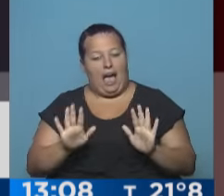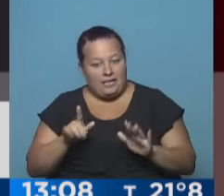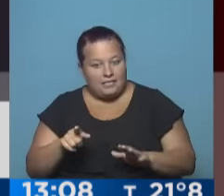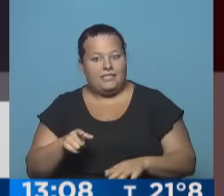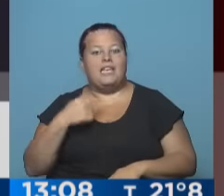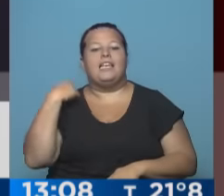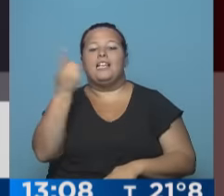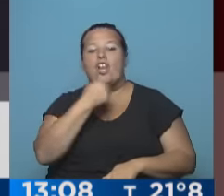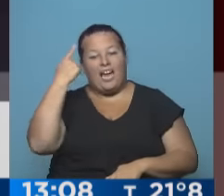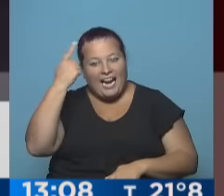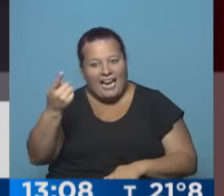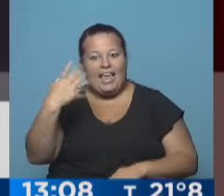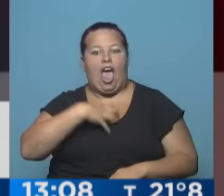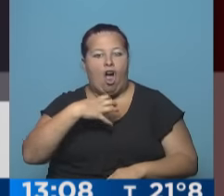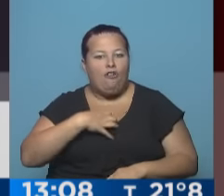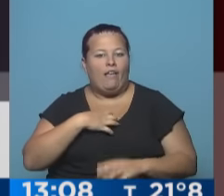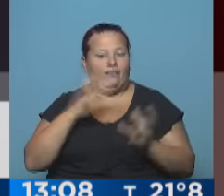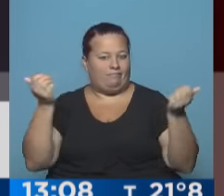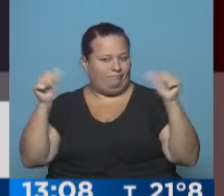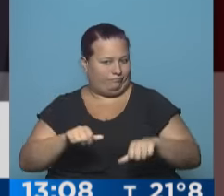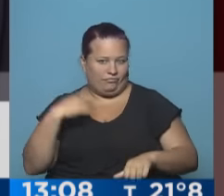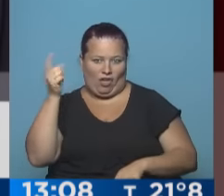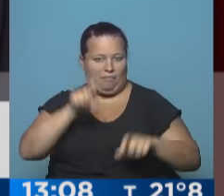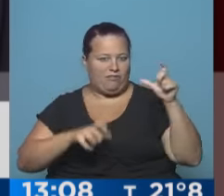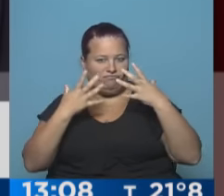la credibilidad y la confianza fueron destruidas.